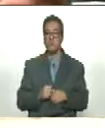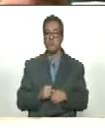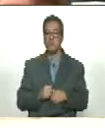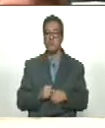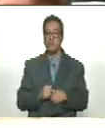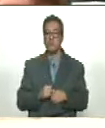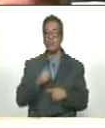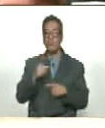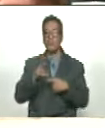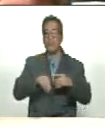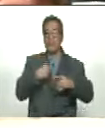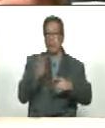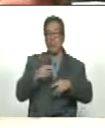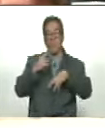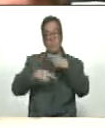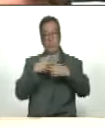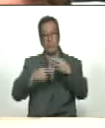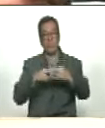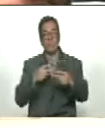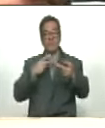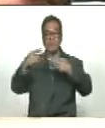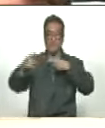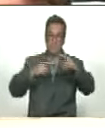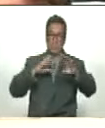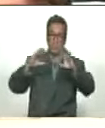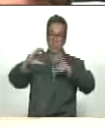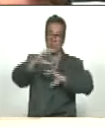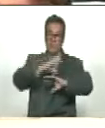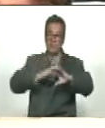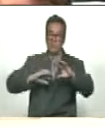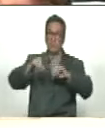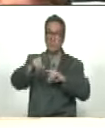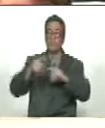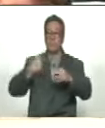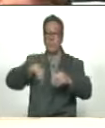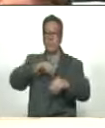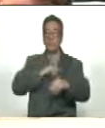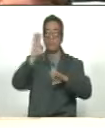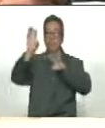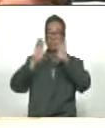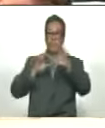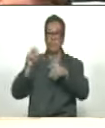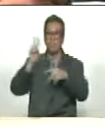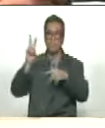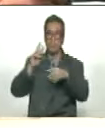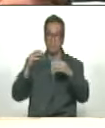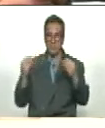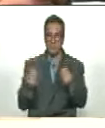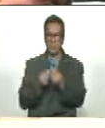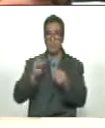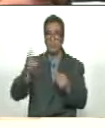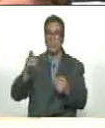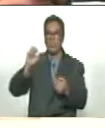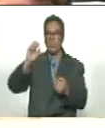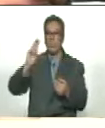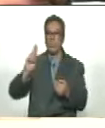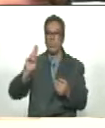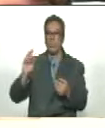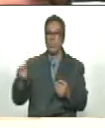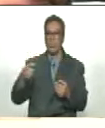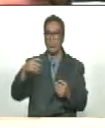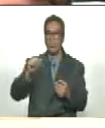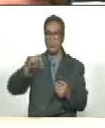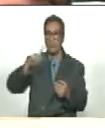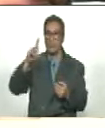son o pueden ser productivas para el intercambio cultural entre nuestros países, entre Venezuela y Uganda, pero también es